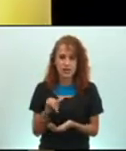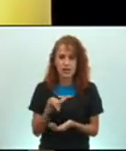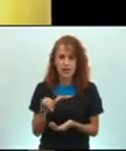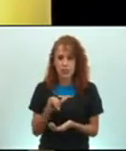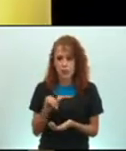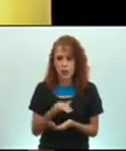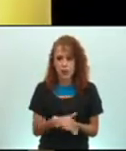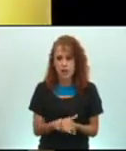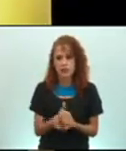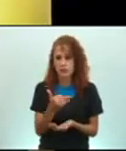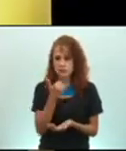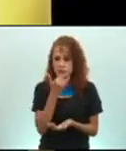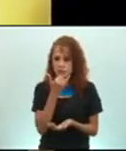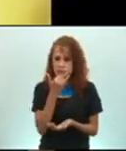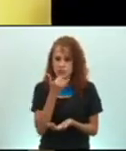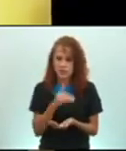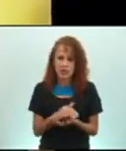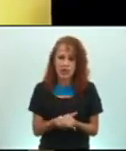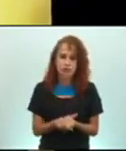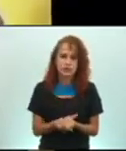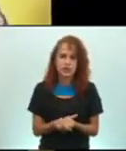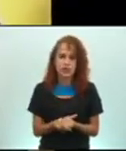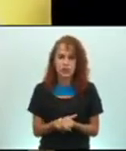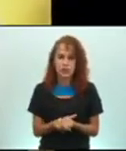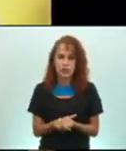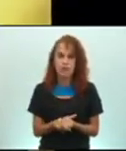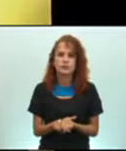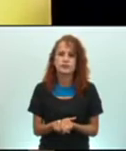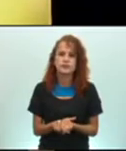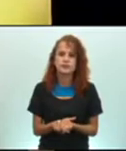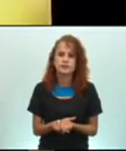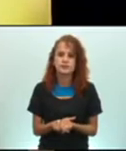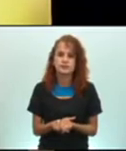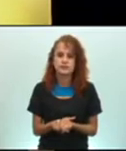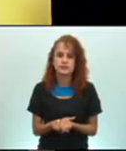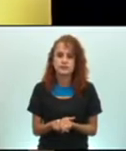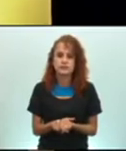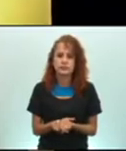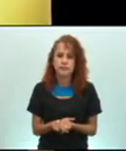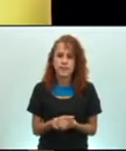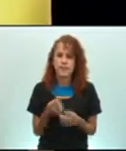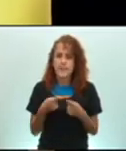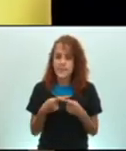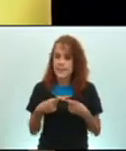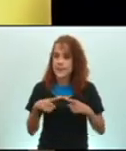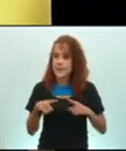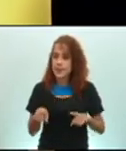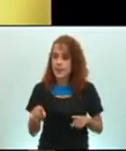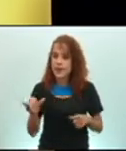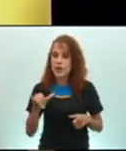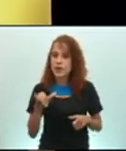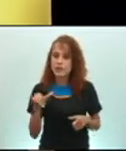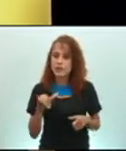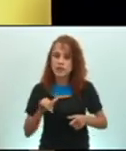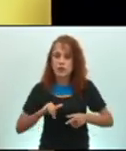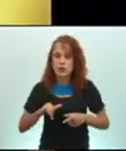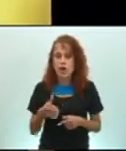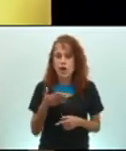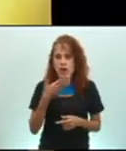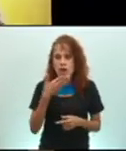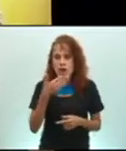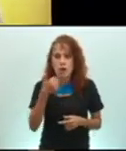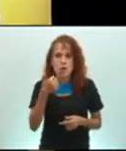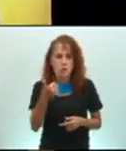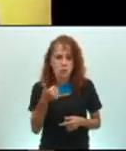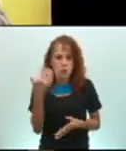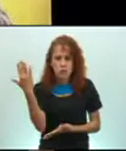también sufre daños de manera natural ante el paso, por ejemplo, de un huracán. Sin embargo, también tiene beneficios